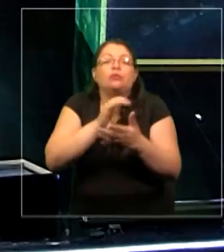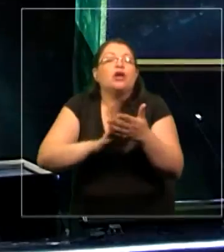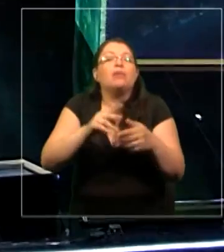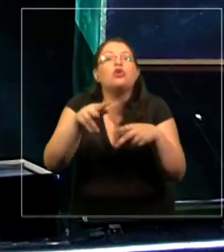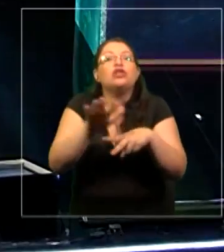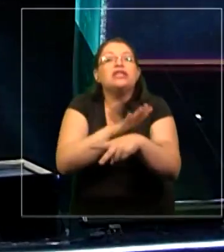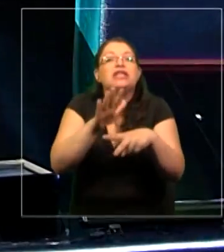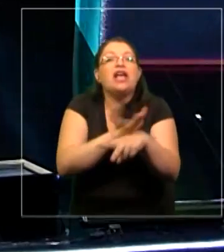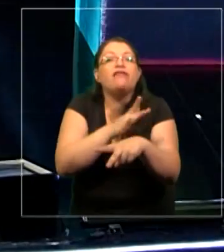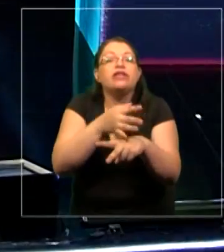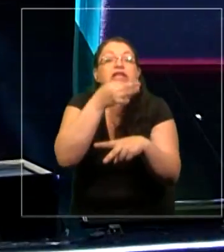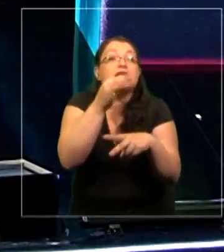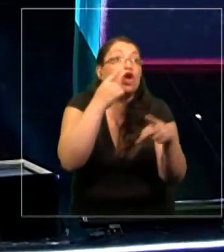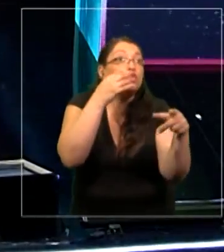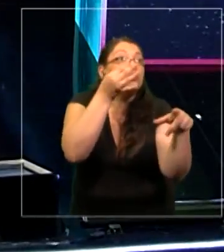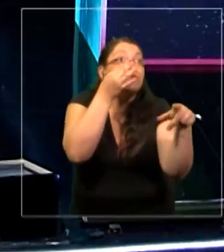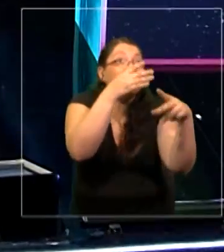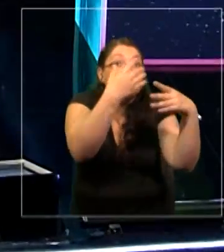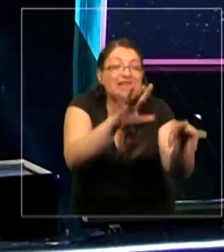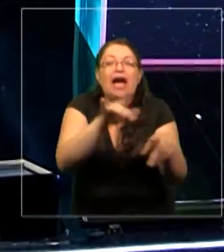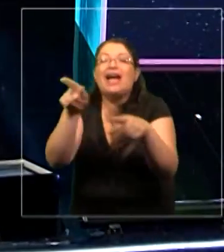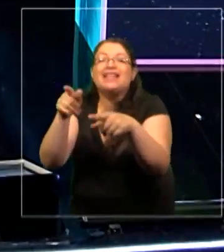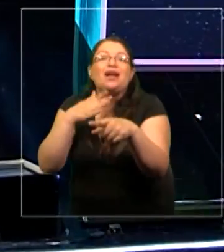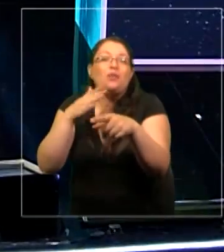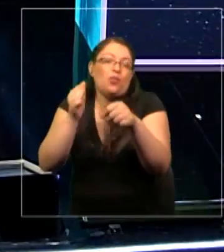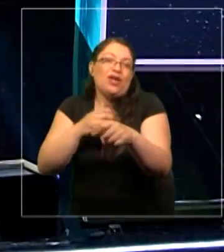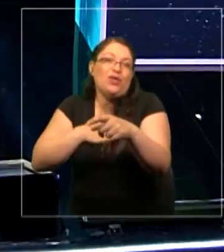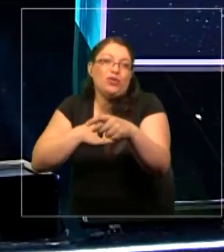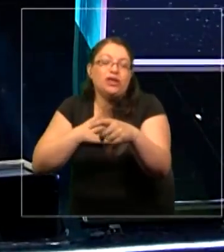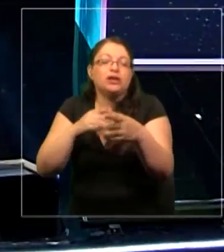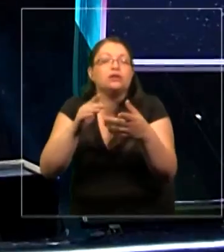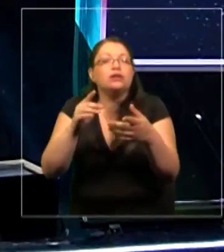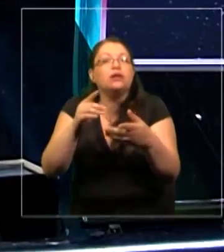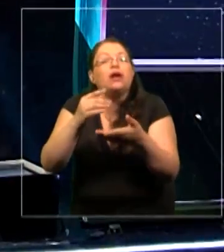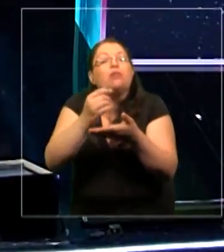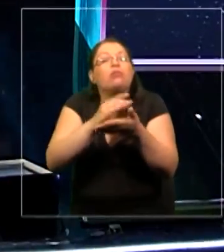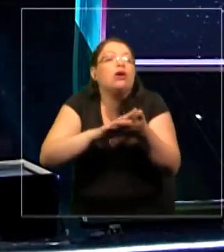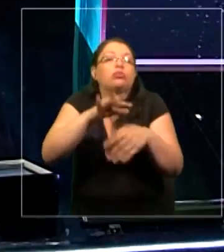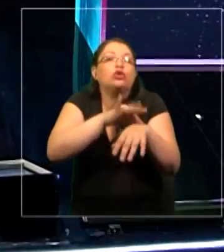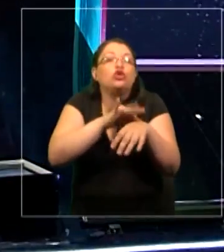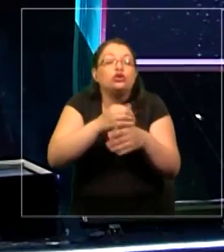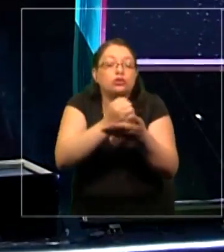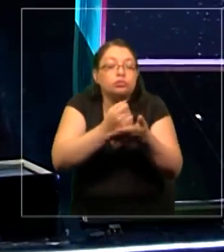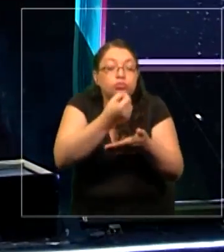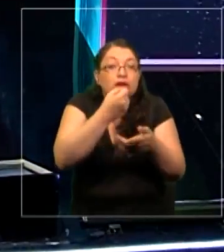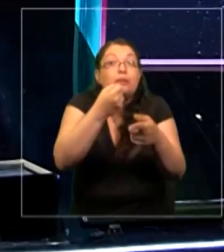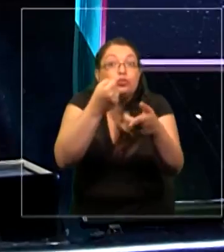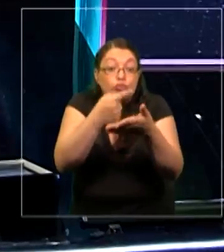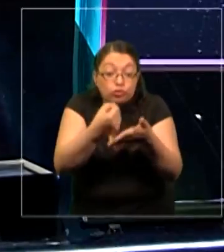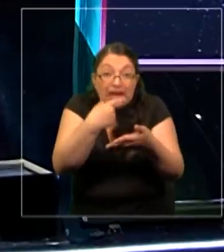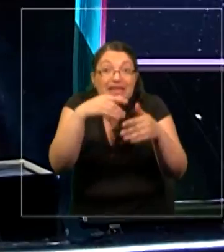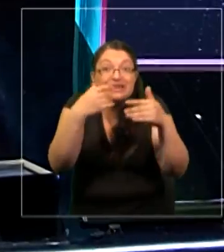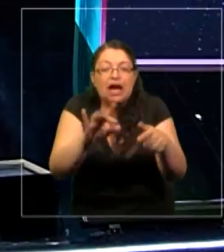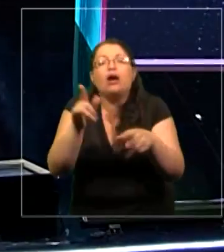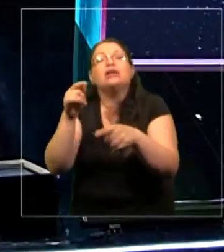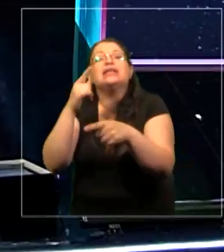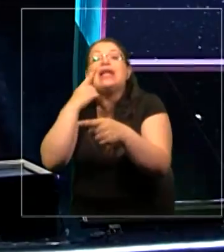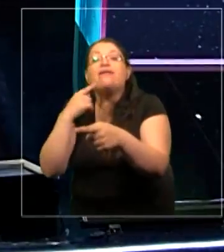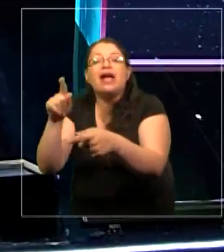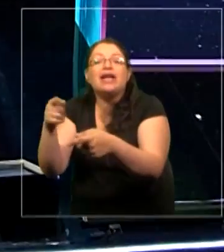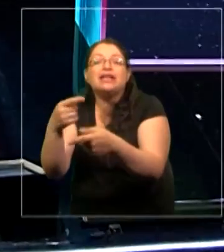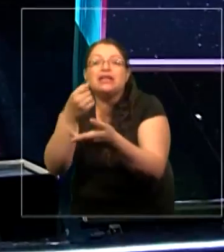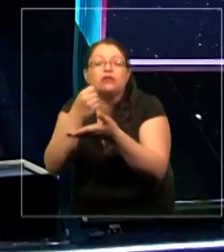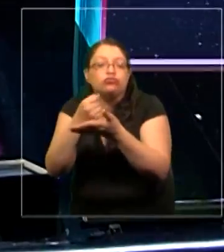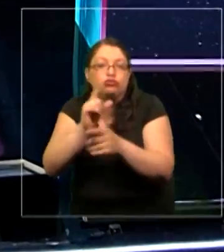esta película, le va a gustar esta. Si el médico le dice, si tomó ese fármaco, tal vez pruebe este otro. No, hay que tener más